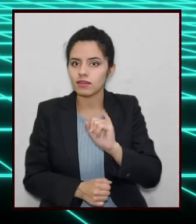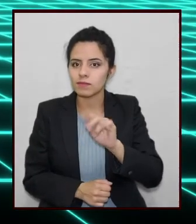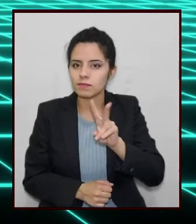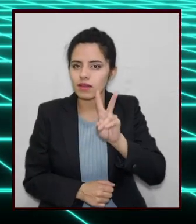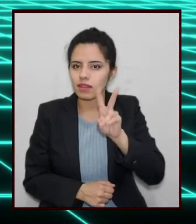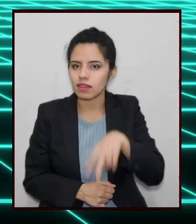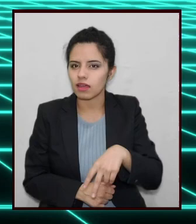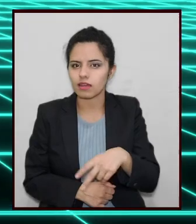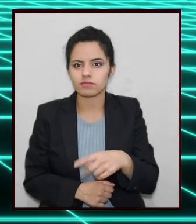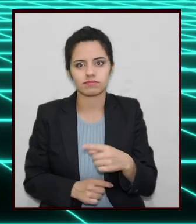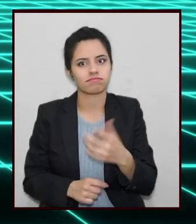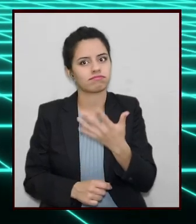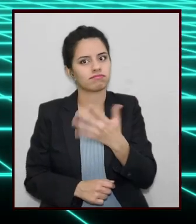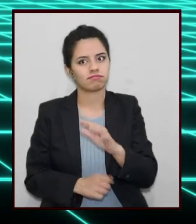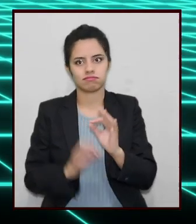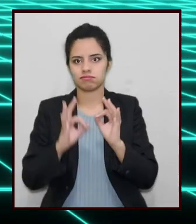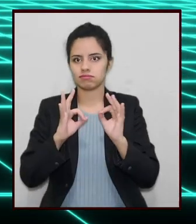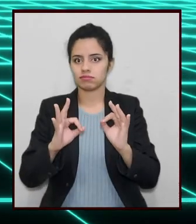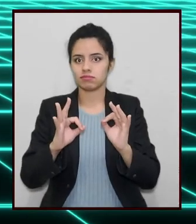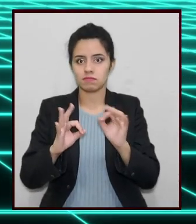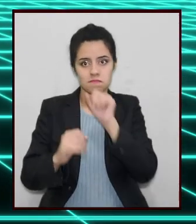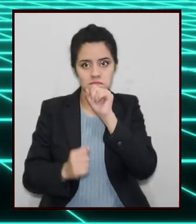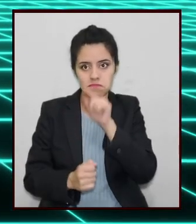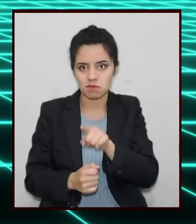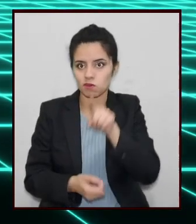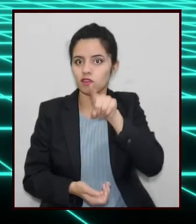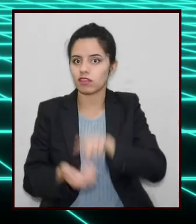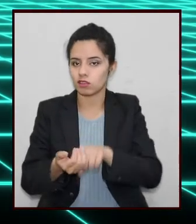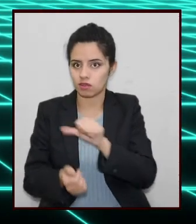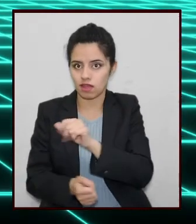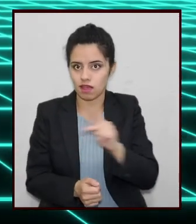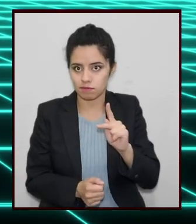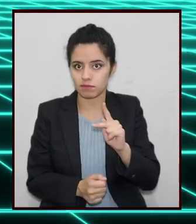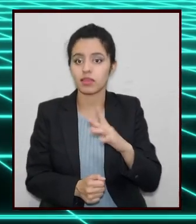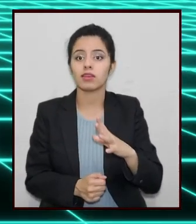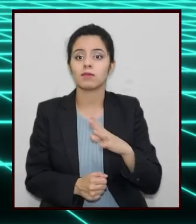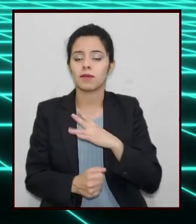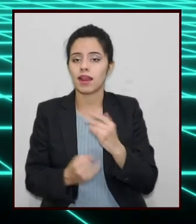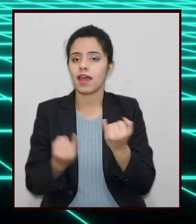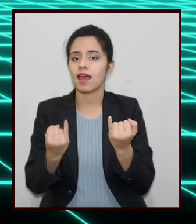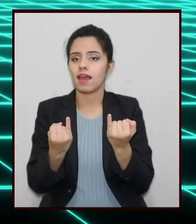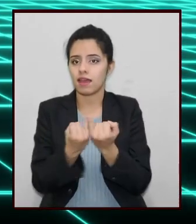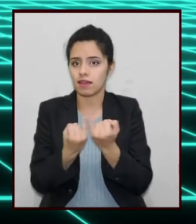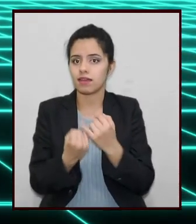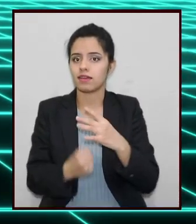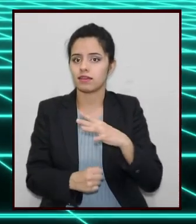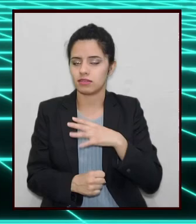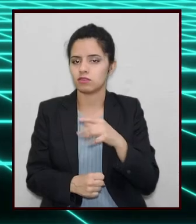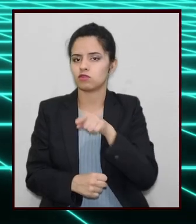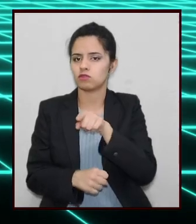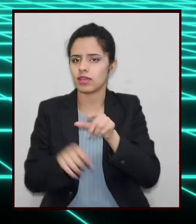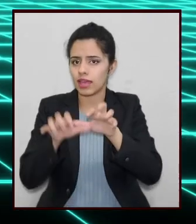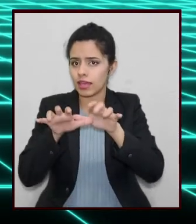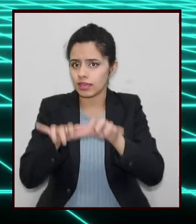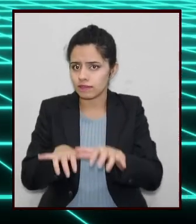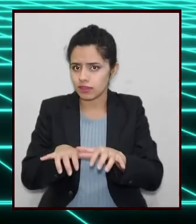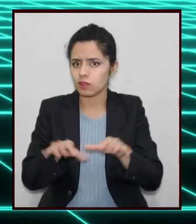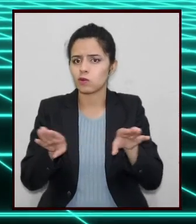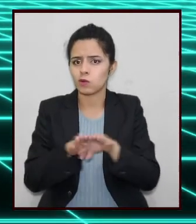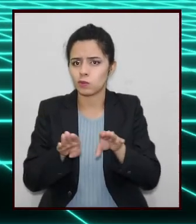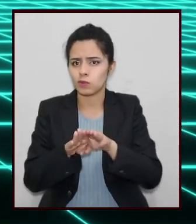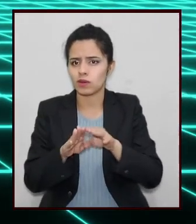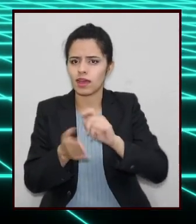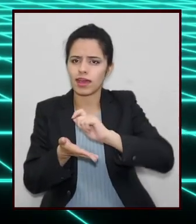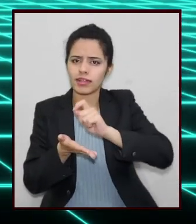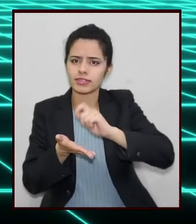es cierto. Está de 10. Todo en la misma app. ¿Y qué creen? También tiene una función con la que pueden escribir los datos numéricos a